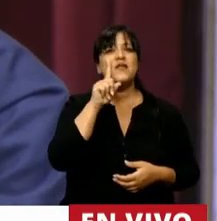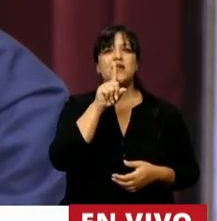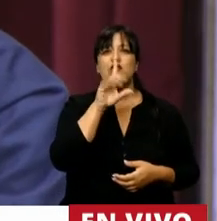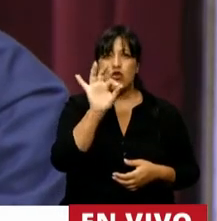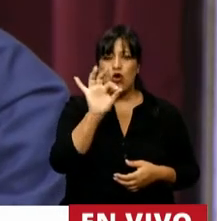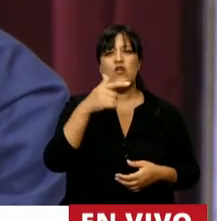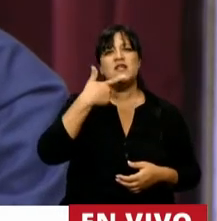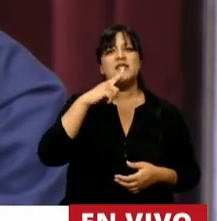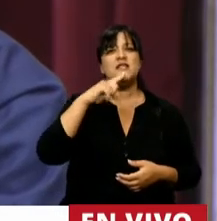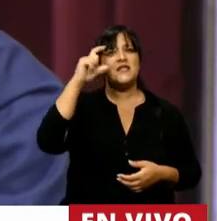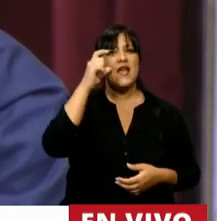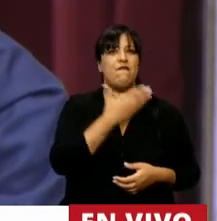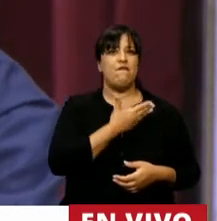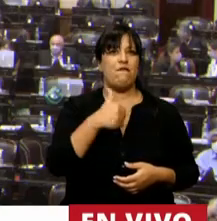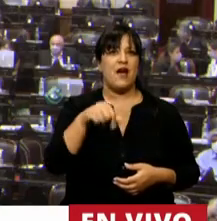Gracias, señor presidente.